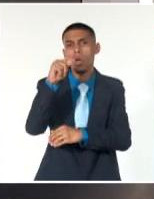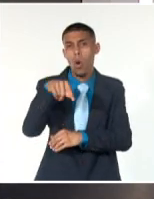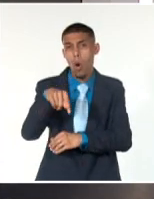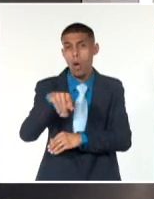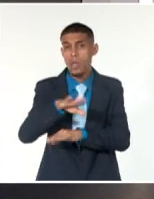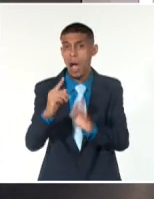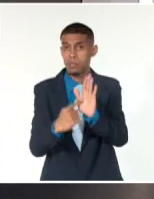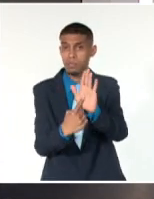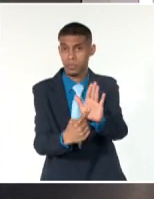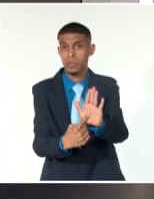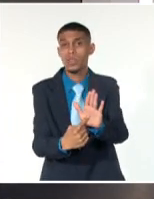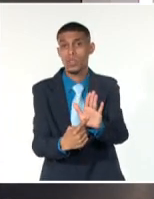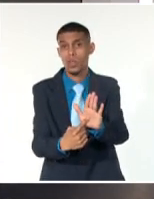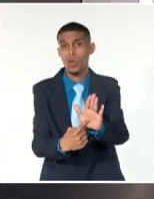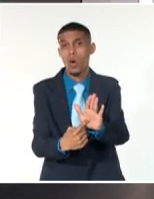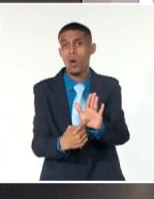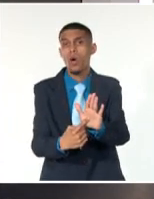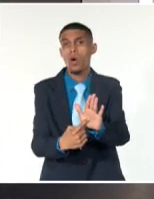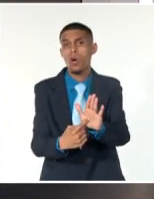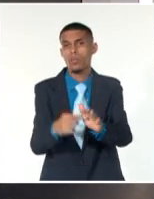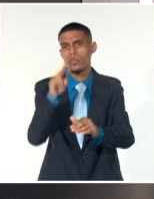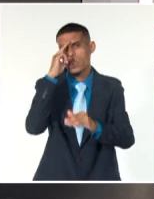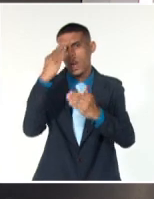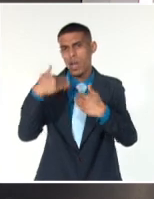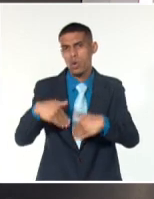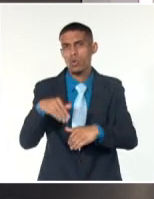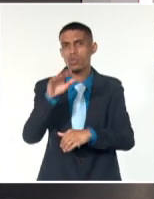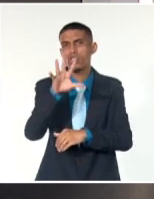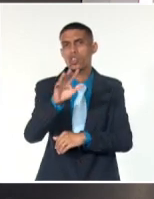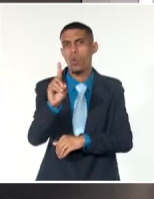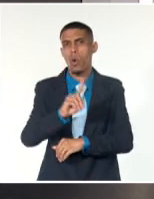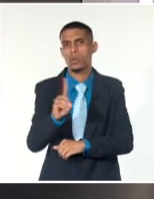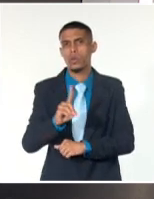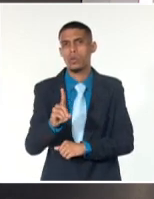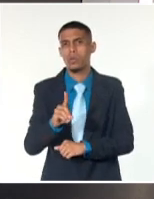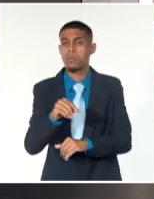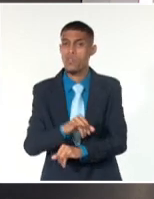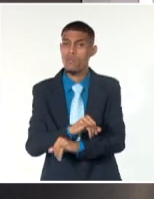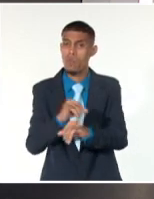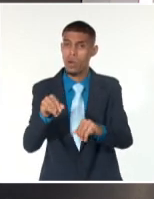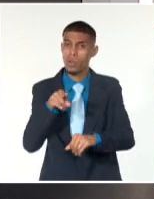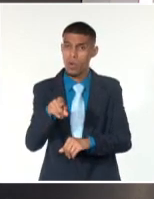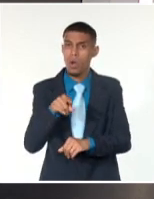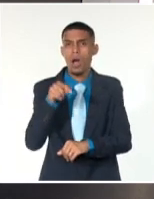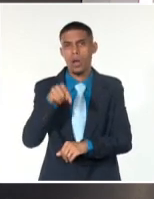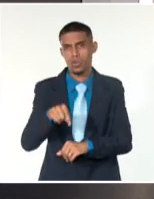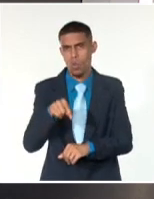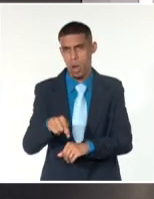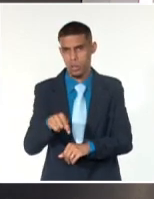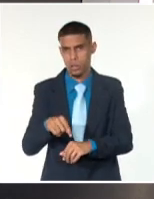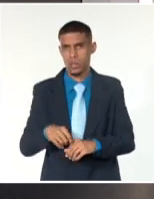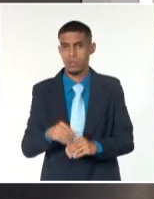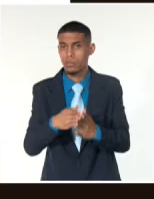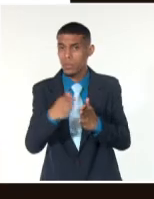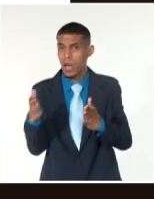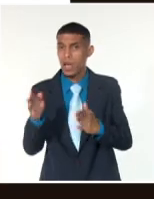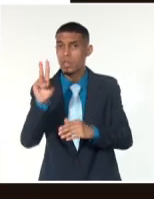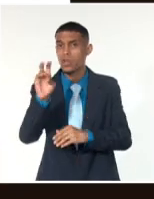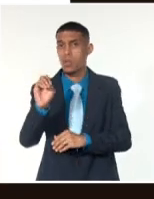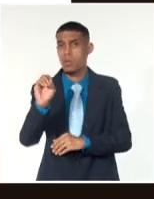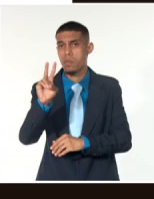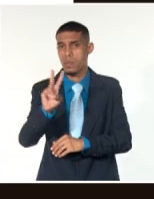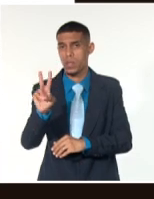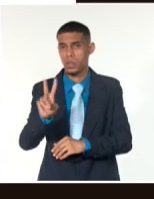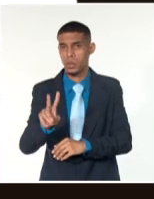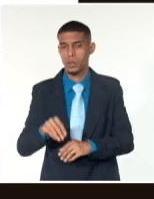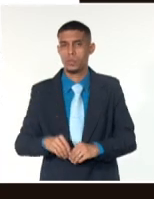anuario estadístico de salud en su edición 51 con información actualizada hasta 2022 el titular del